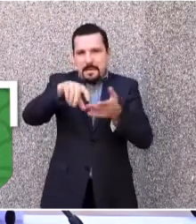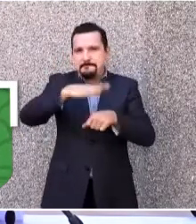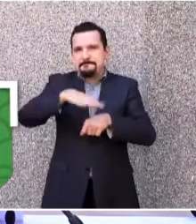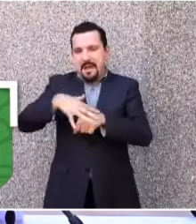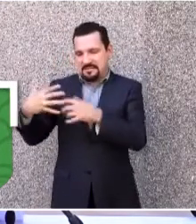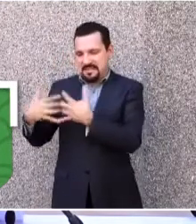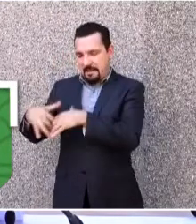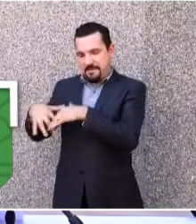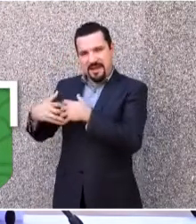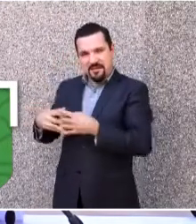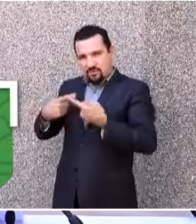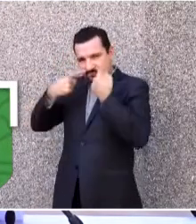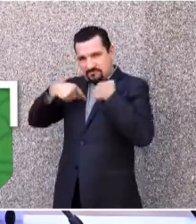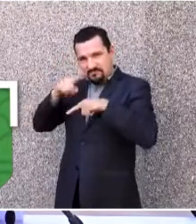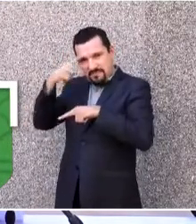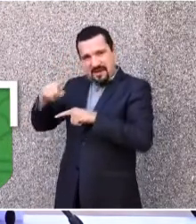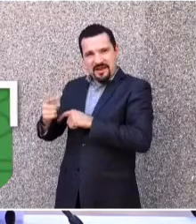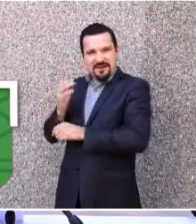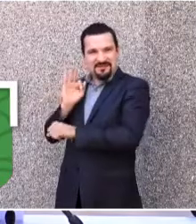ventiladores,